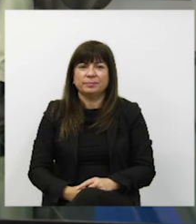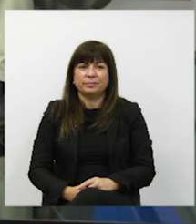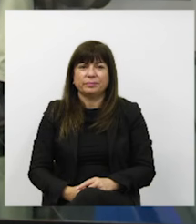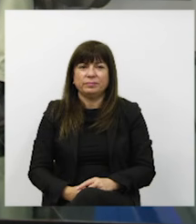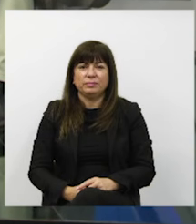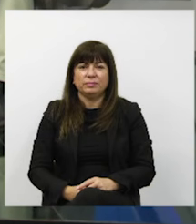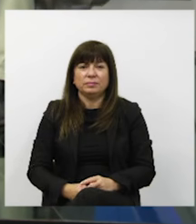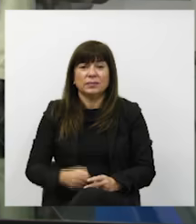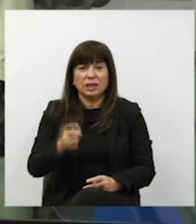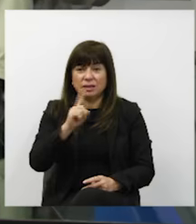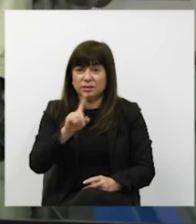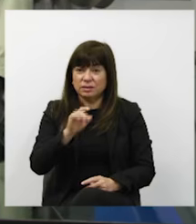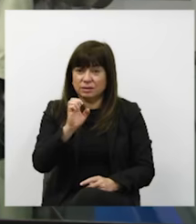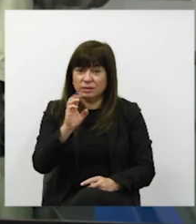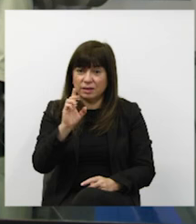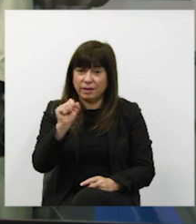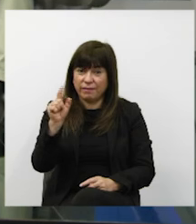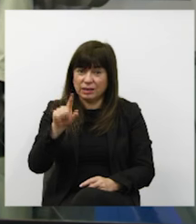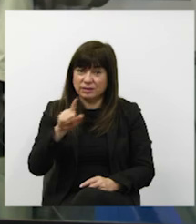Sebastián, ¿tú querés hablar?